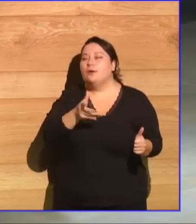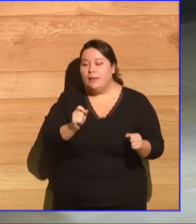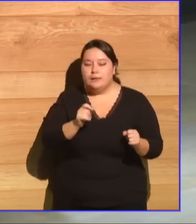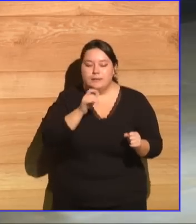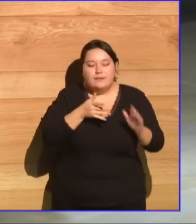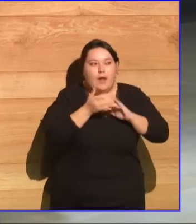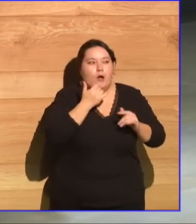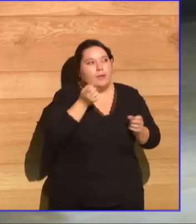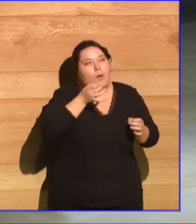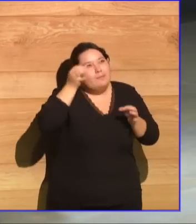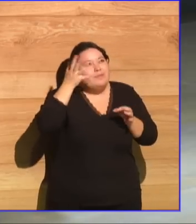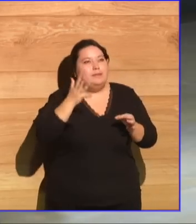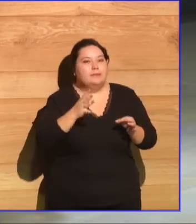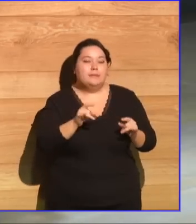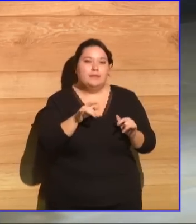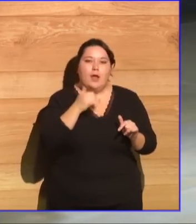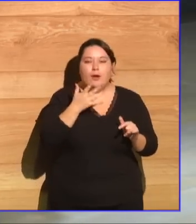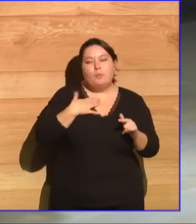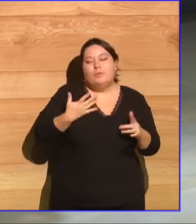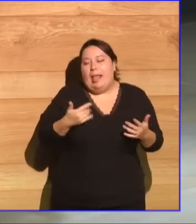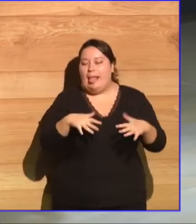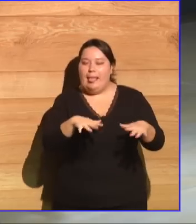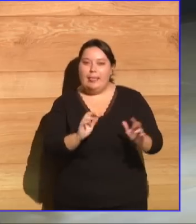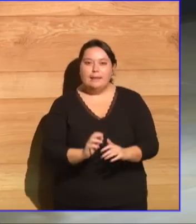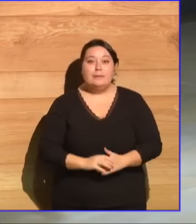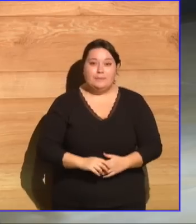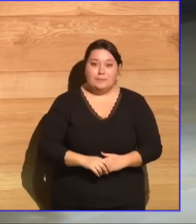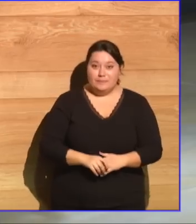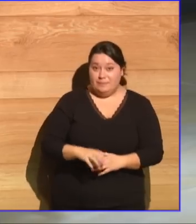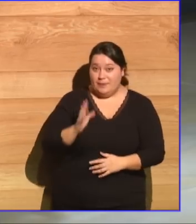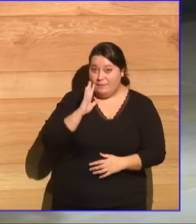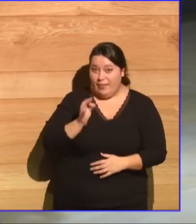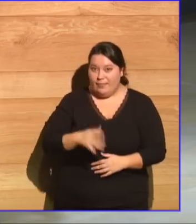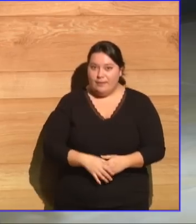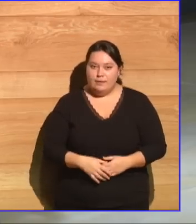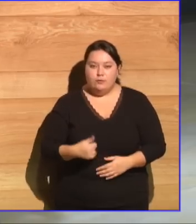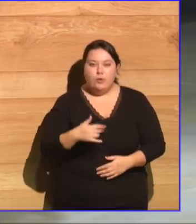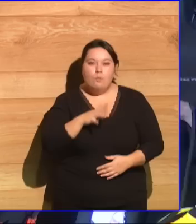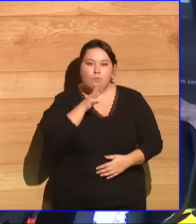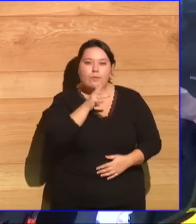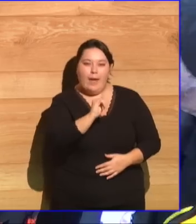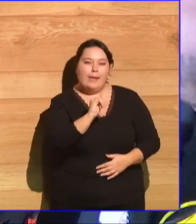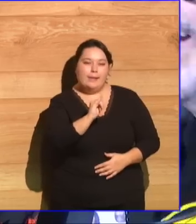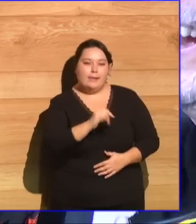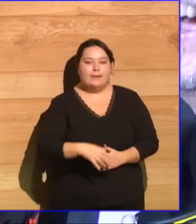algo. En realidad te estás dejando llevar, ¿no, Javi? No, tenía una razón muy